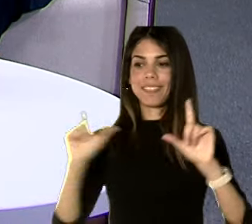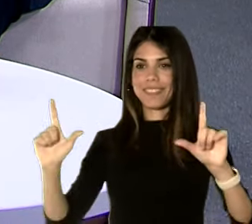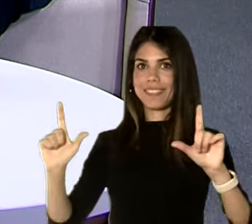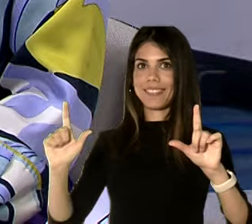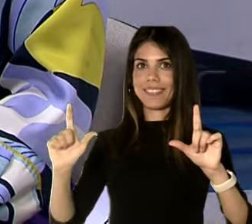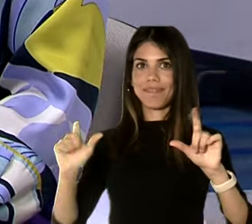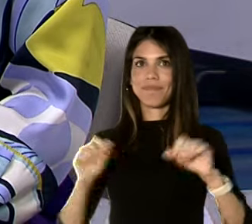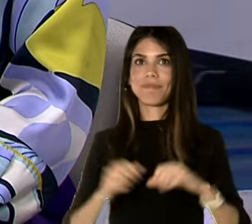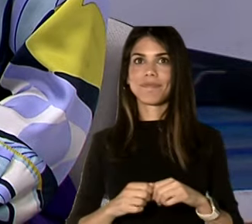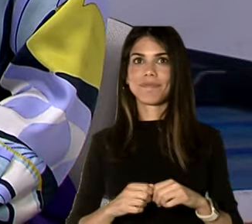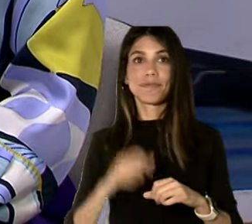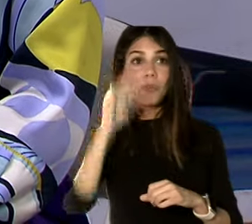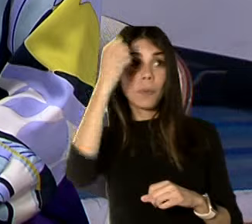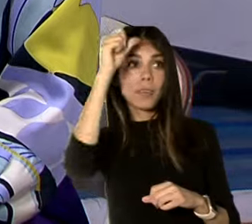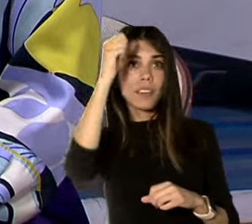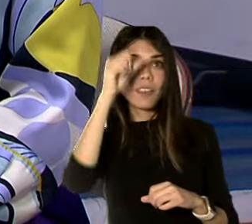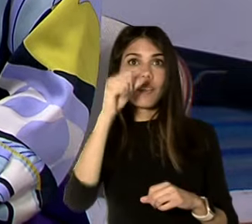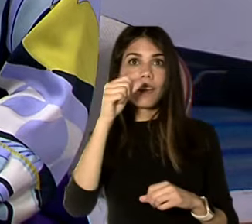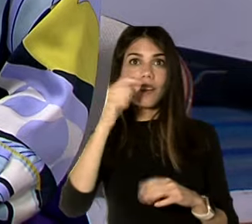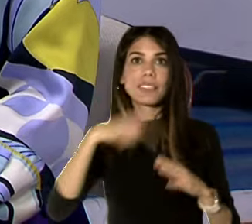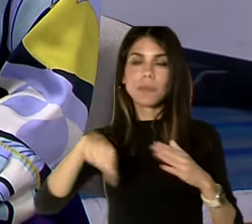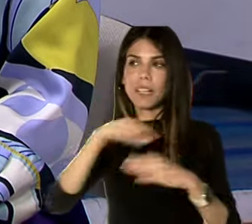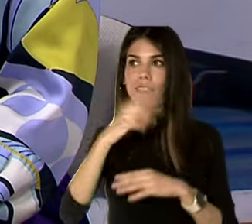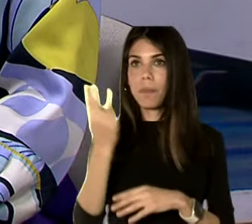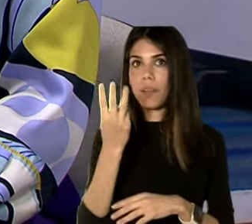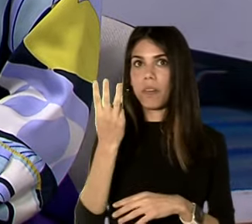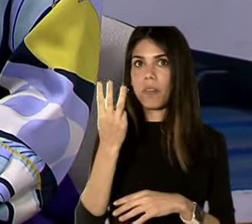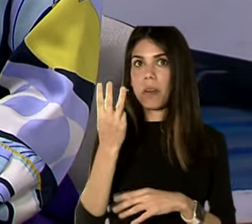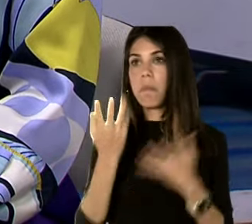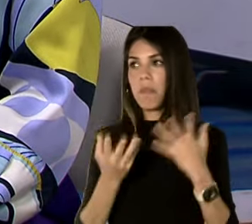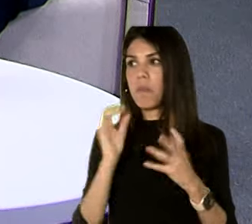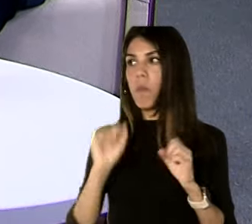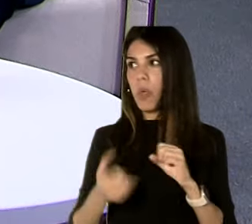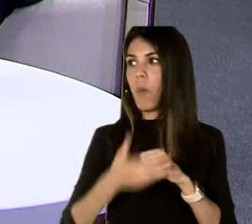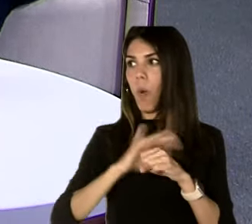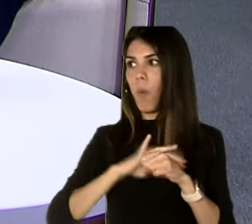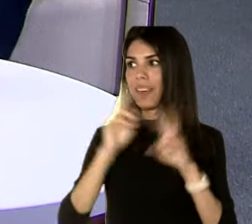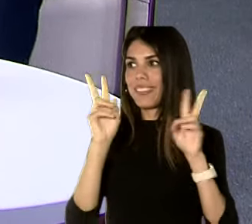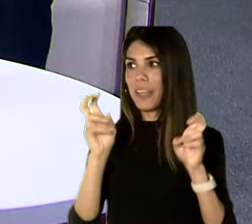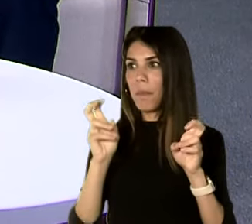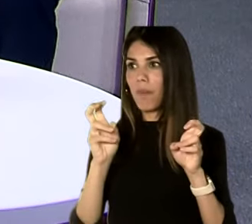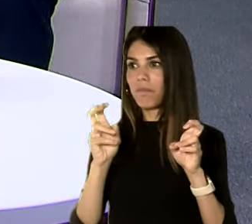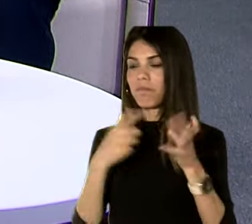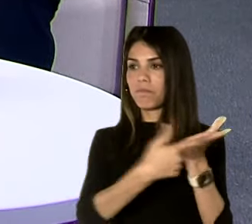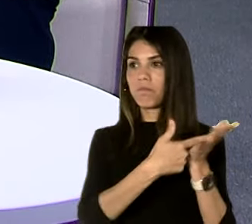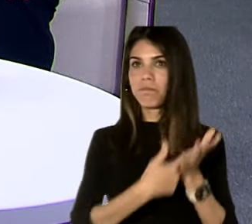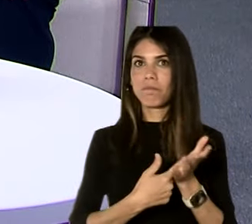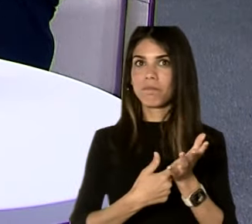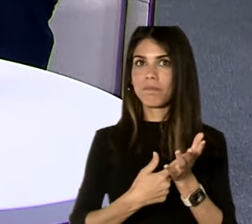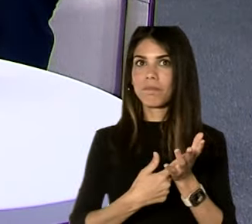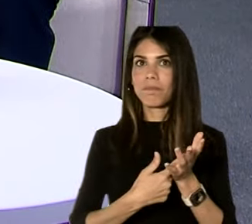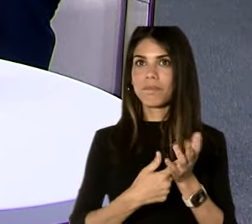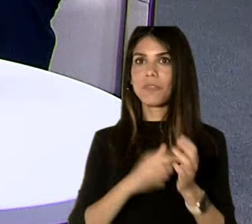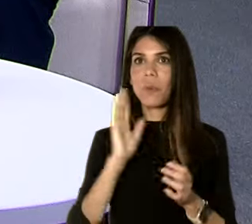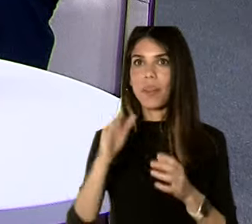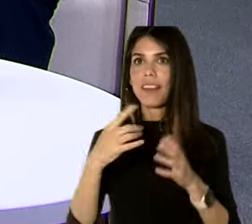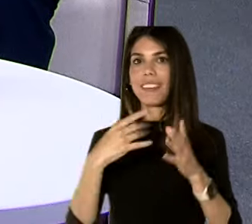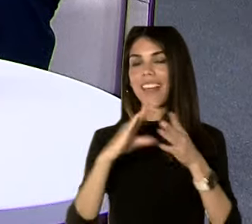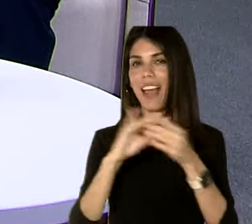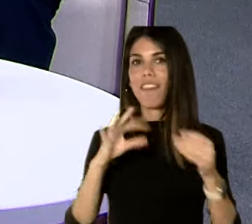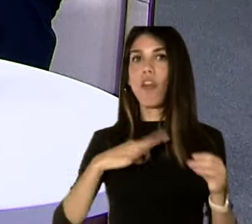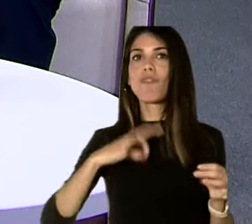primarias estamos el domingo y el próximo miércoles a lo mejor podemos cubrir eso también Muy bien y hablaremos de los candidatos ya oficiales ya oficiales continuamos con más